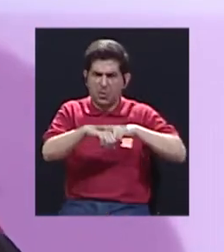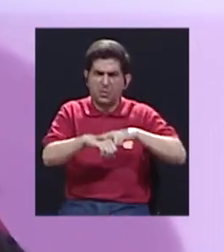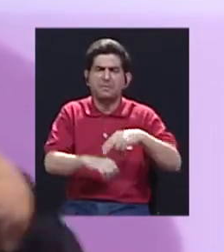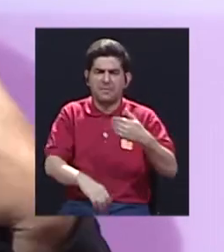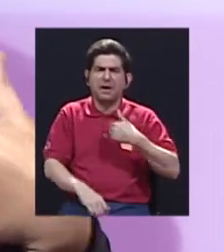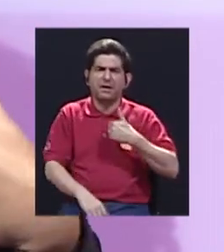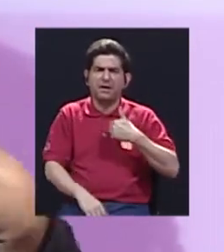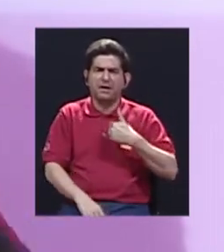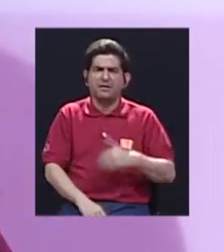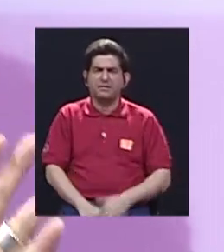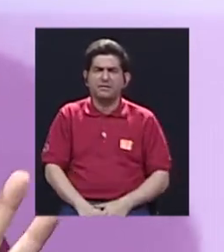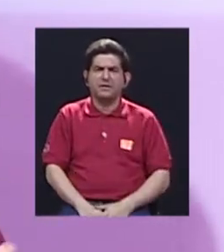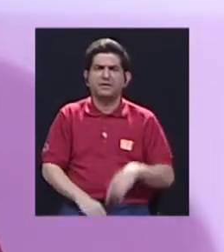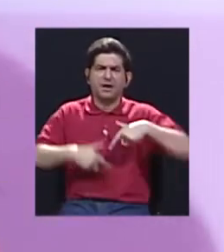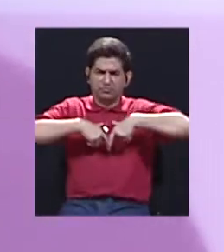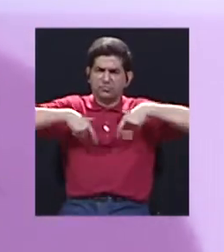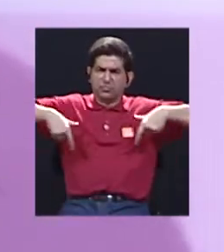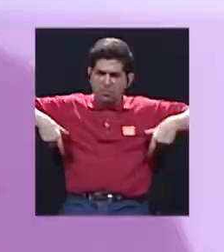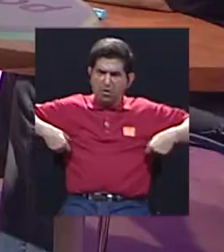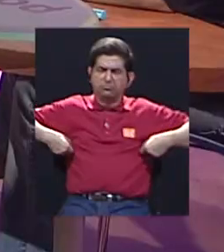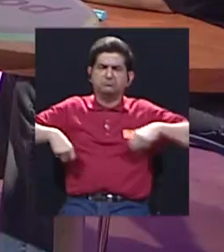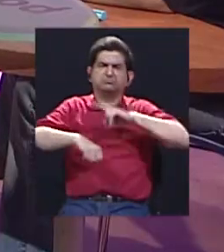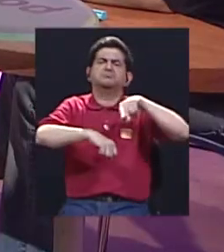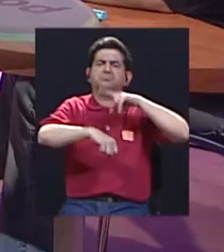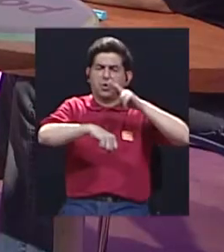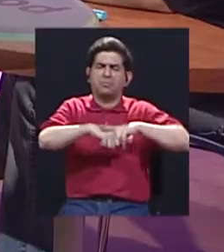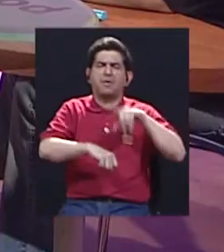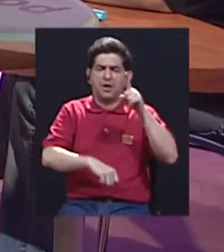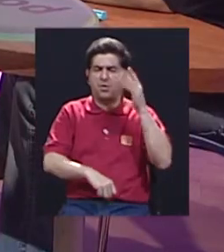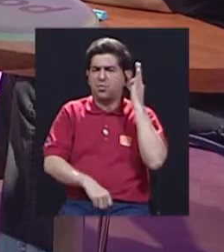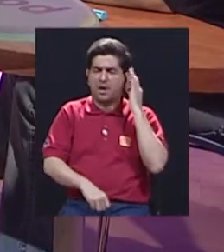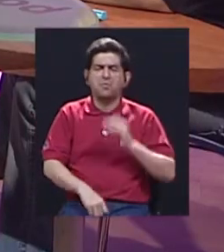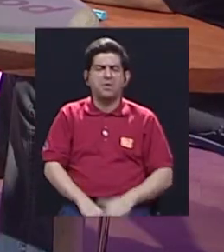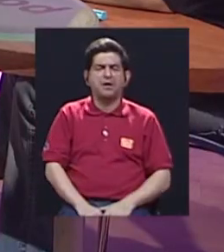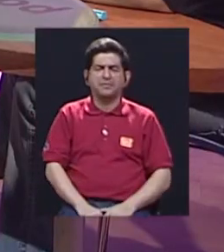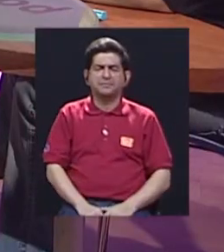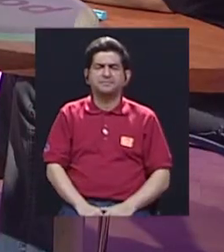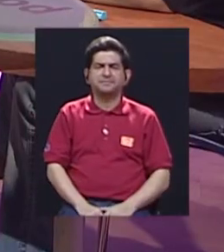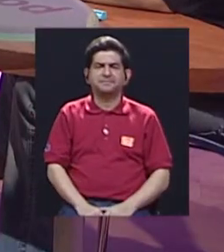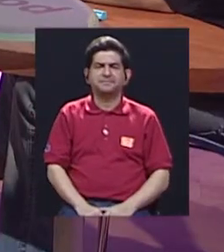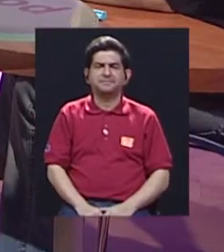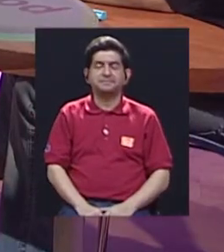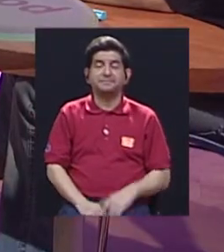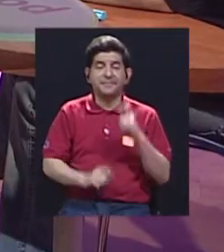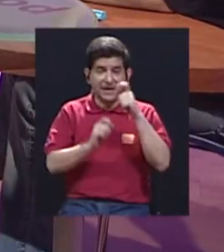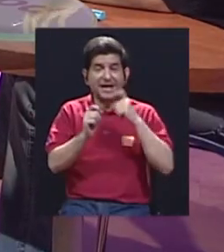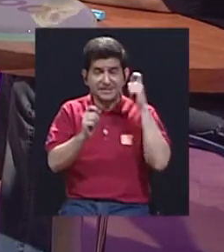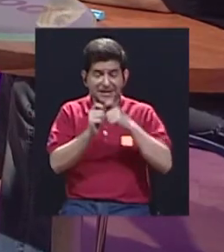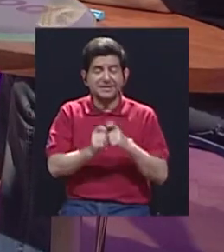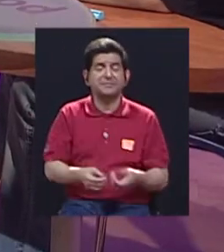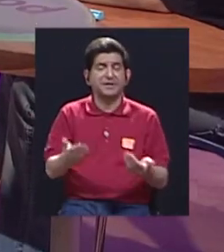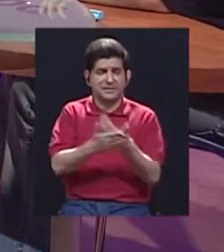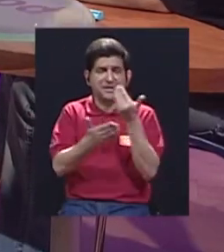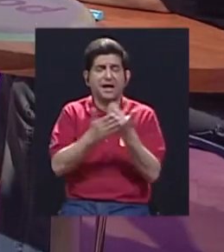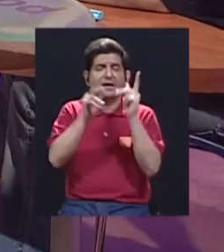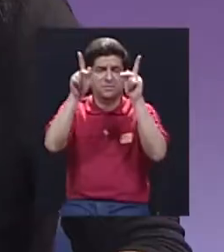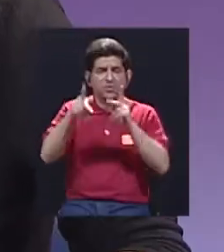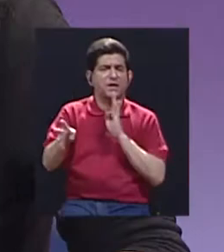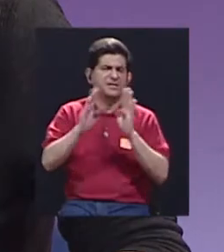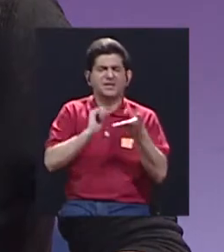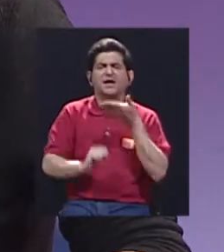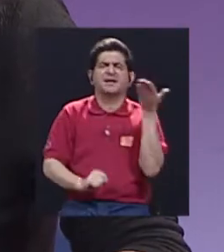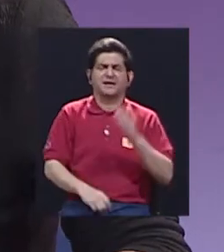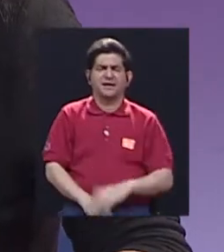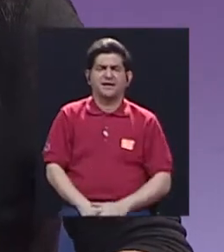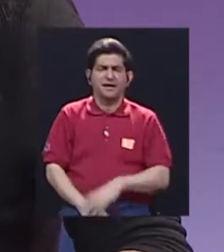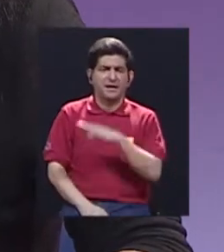de sostén. Regular de una mujer regular. Ok, Marcela, justamente como para actualizar a la gente de qué estamos hablando y